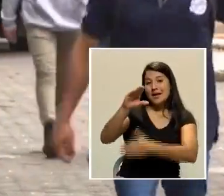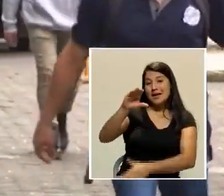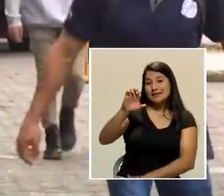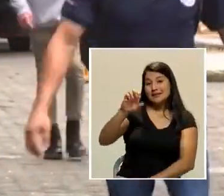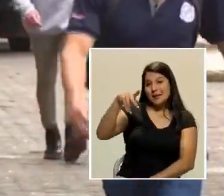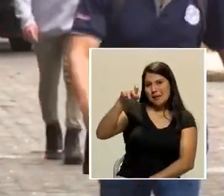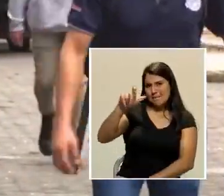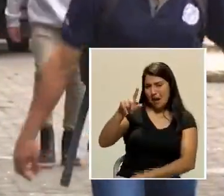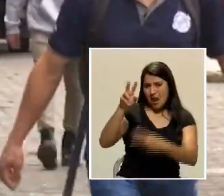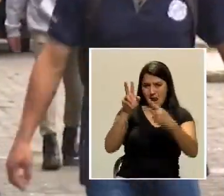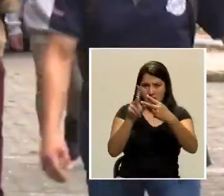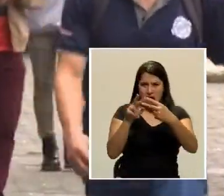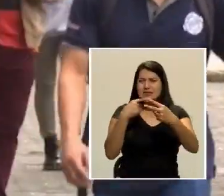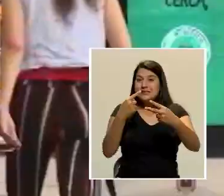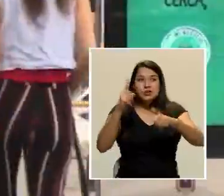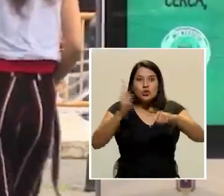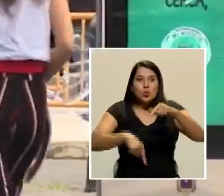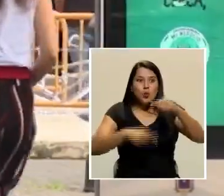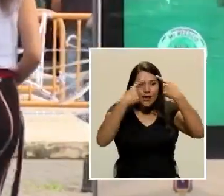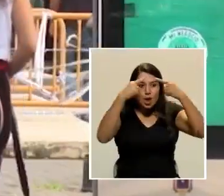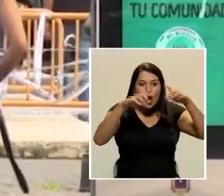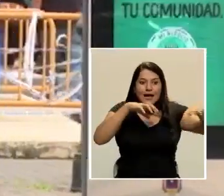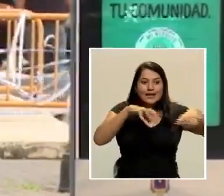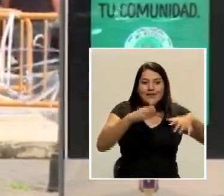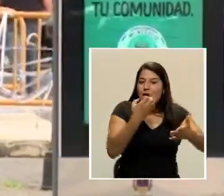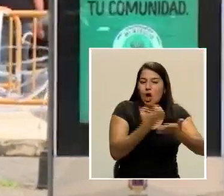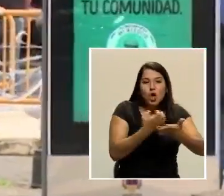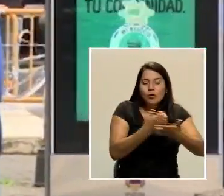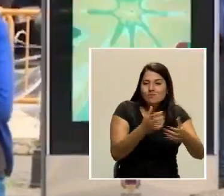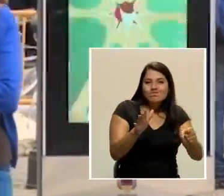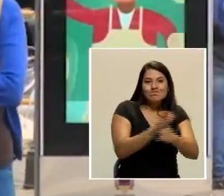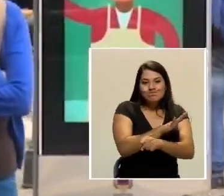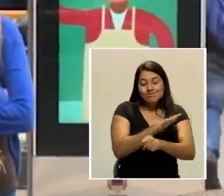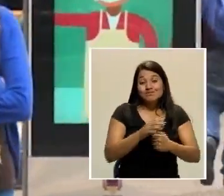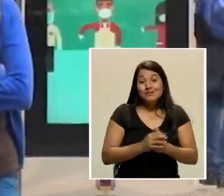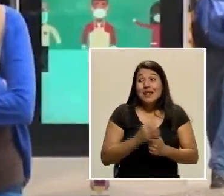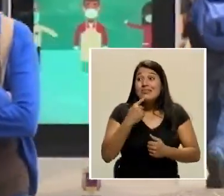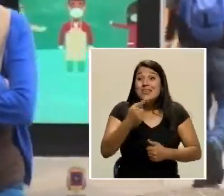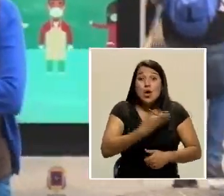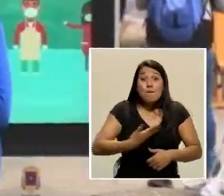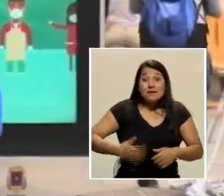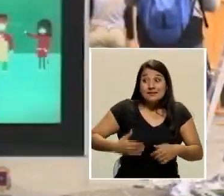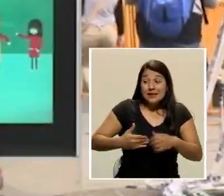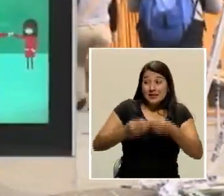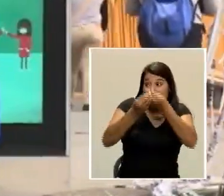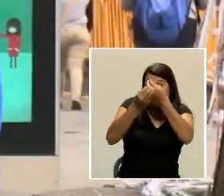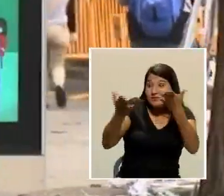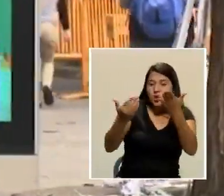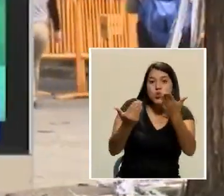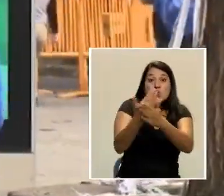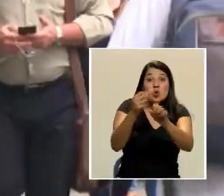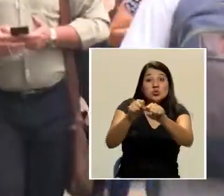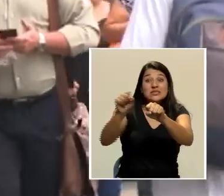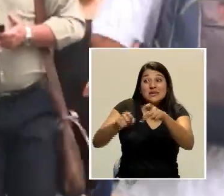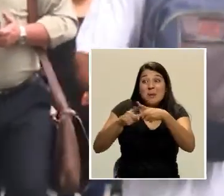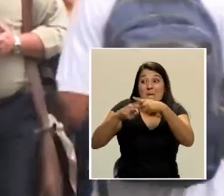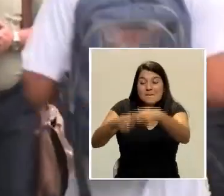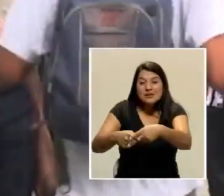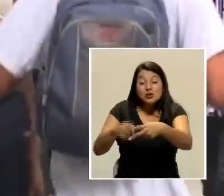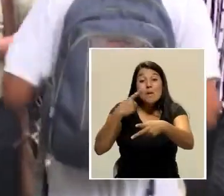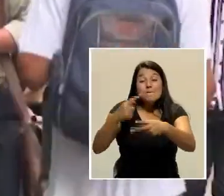la República, Carlos Alvarado, lamentó el crecimiento del desempleo y dijo que tanto la Organización Panamericana de la Salud, así como la